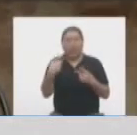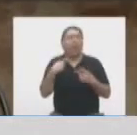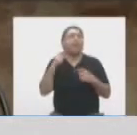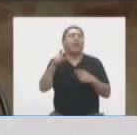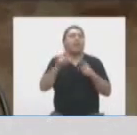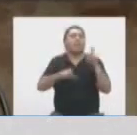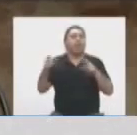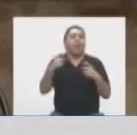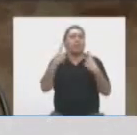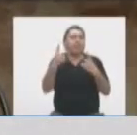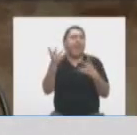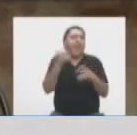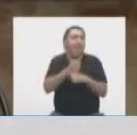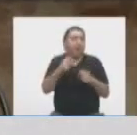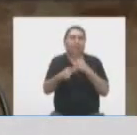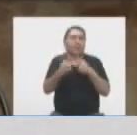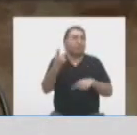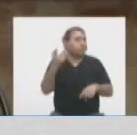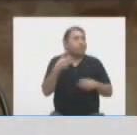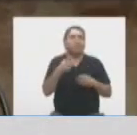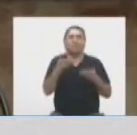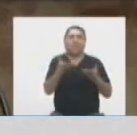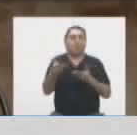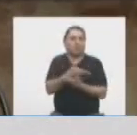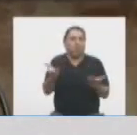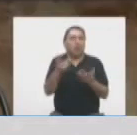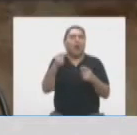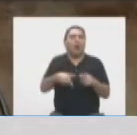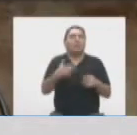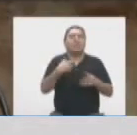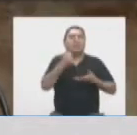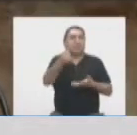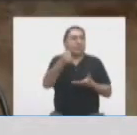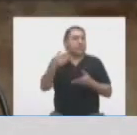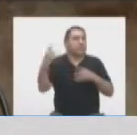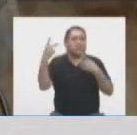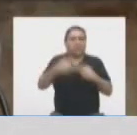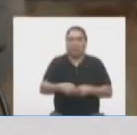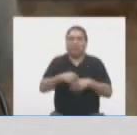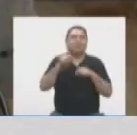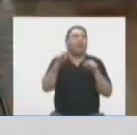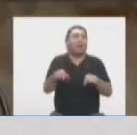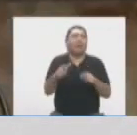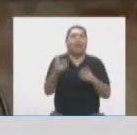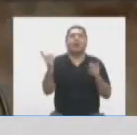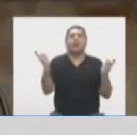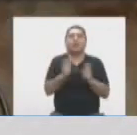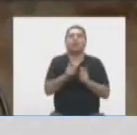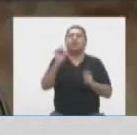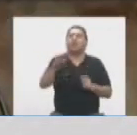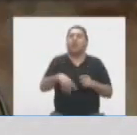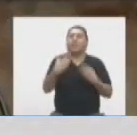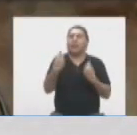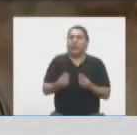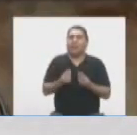conflicto caos y que eso sea justamente lo que salga hacia afuera y digan estos son los sectores que promueven el lío o el golpe